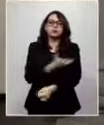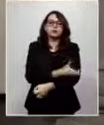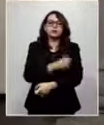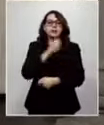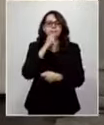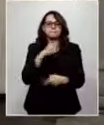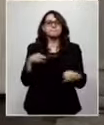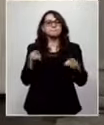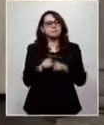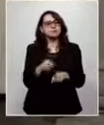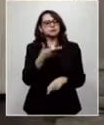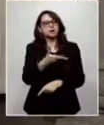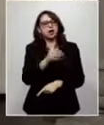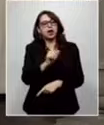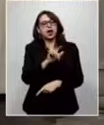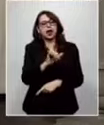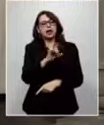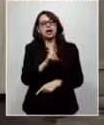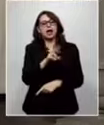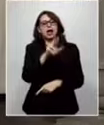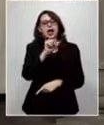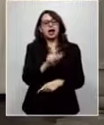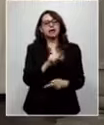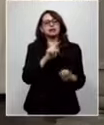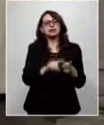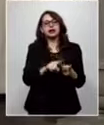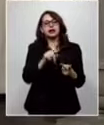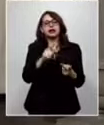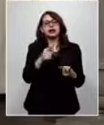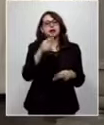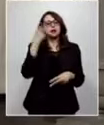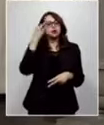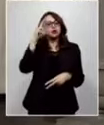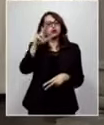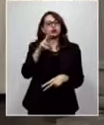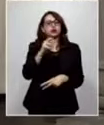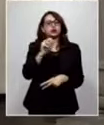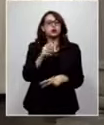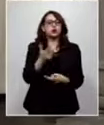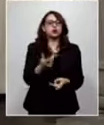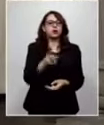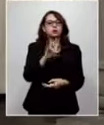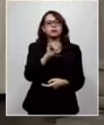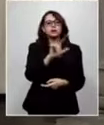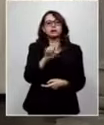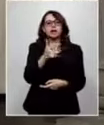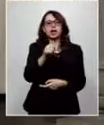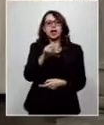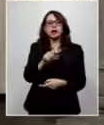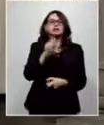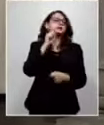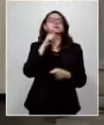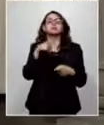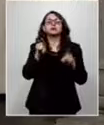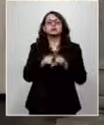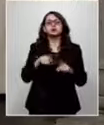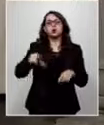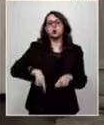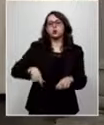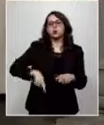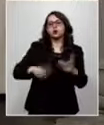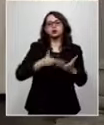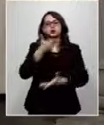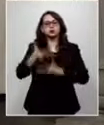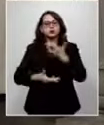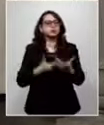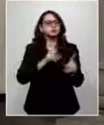Alejandra Spitalier, al doctor Eduardo Villegas y a las y los servidores públicos que nos acompañan, tanto de